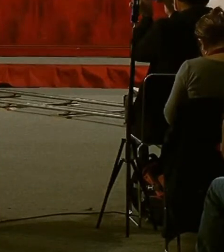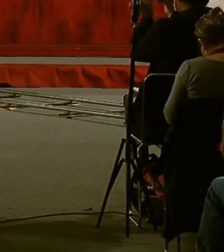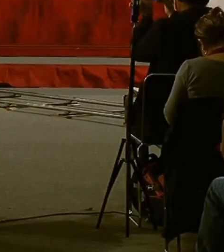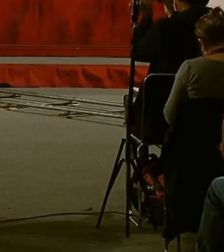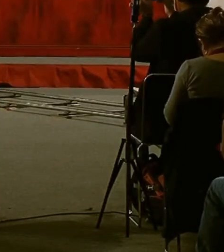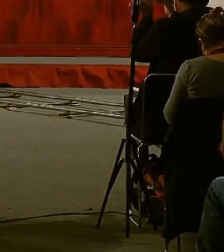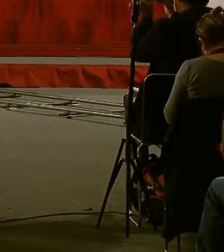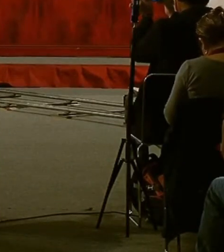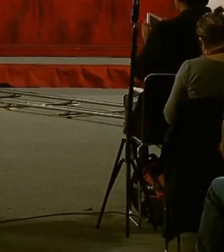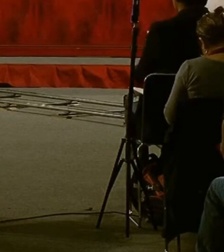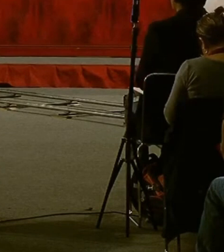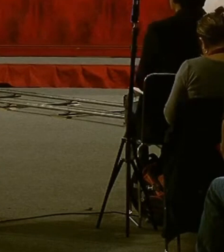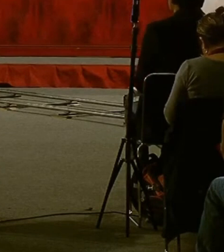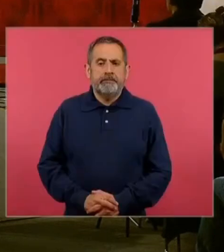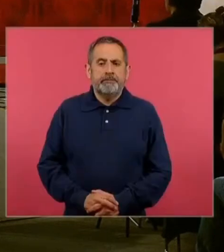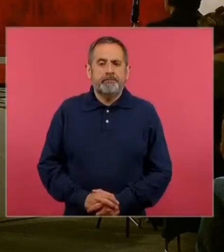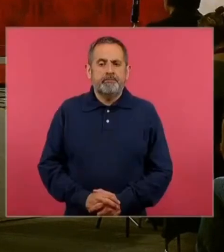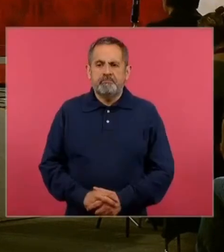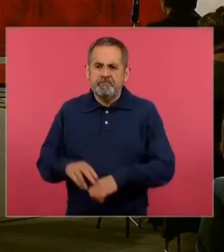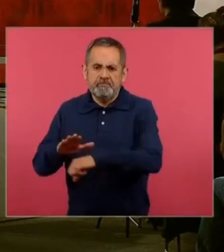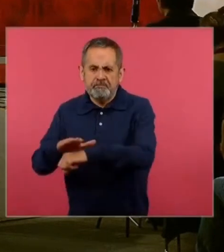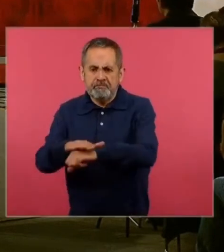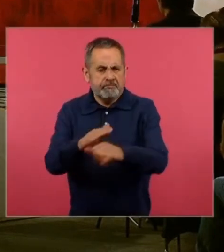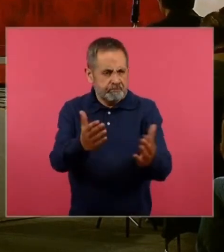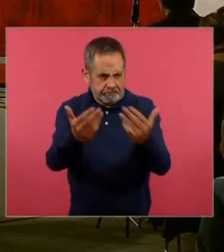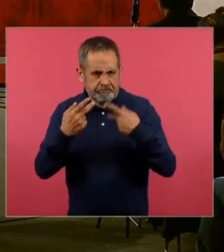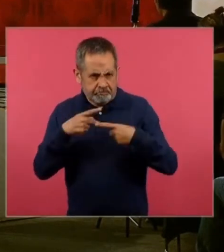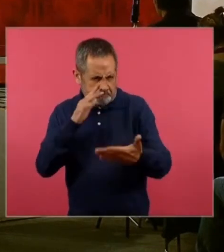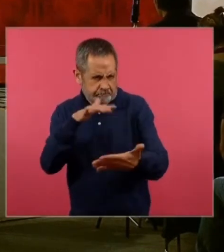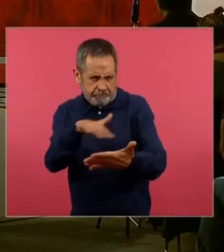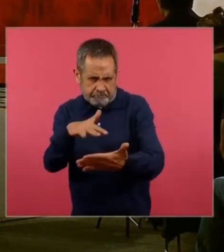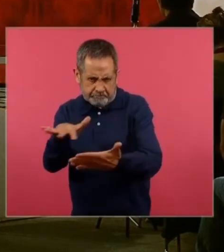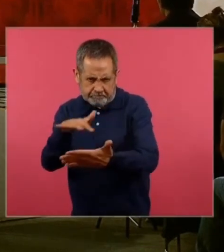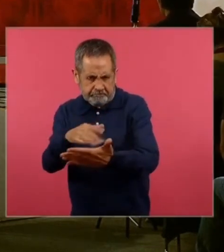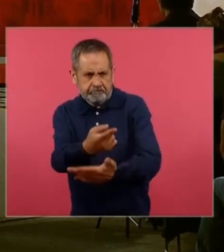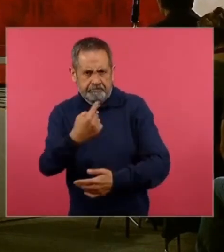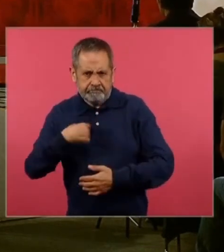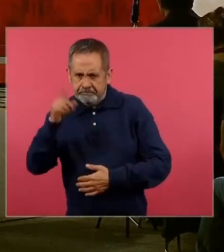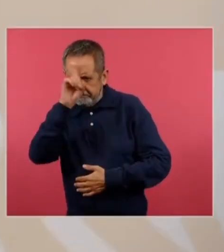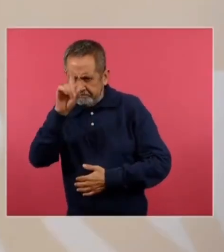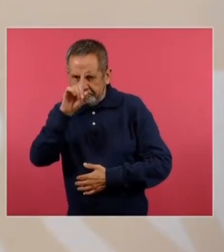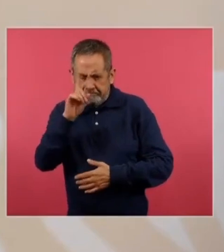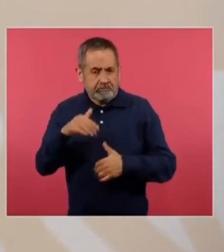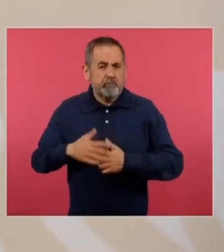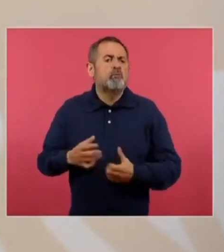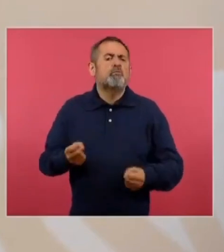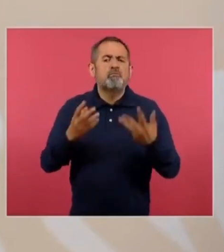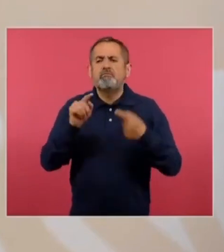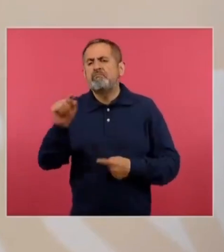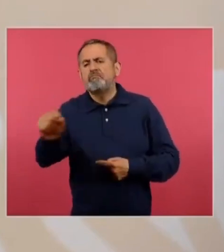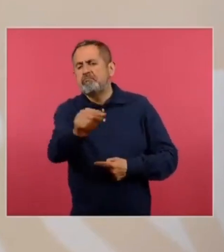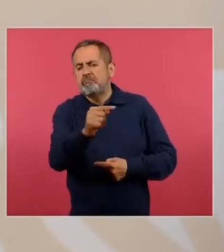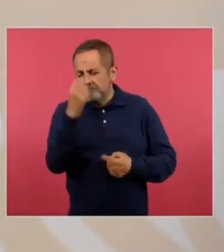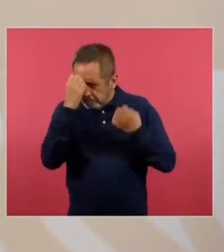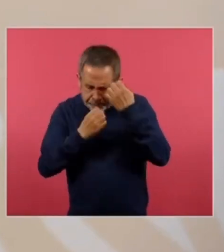gente para que los leyera, para que los analizara, diera recomendaciones. ¿Cuántas evaluaciones se dieron?